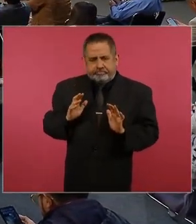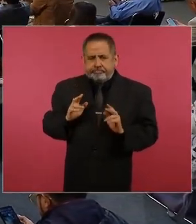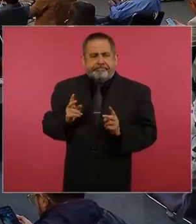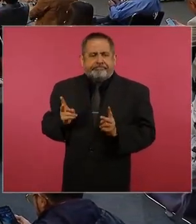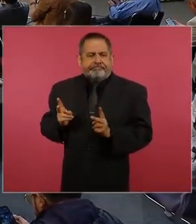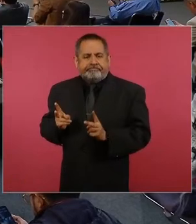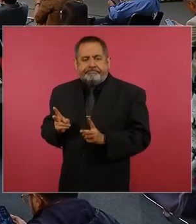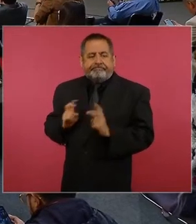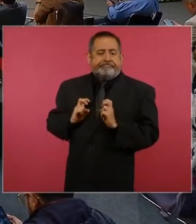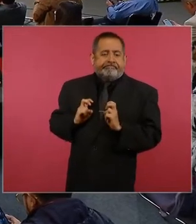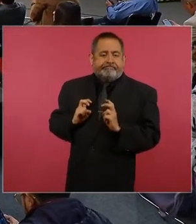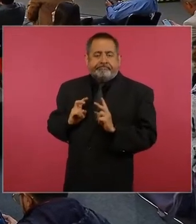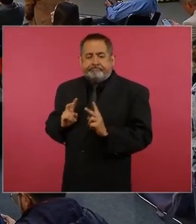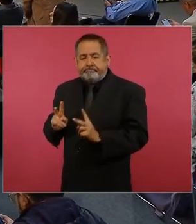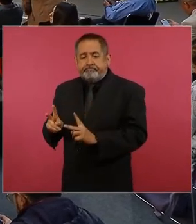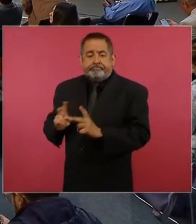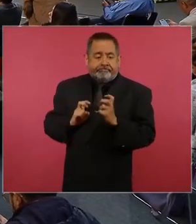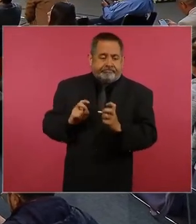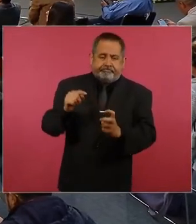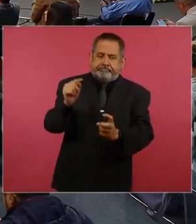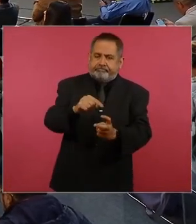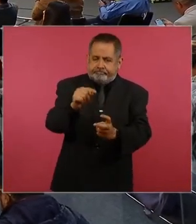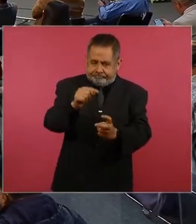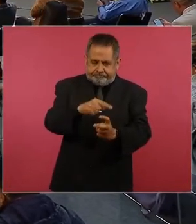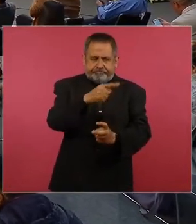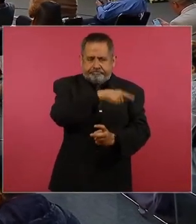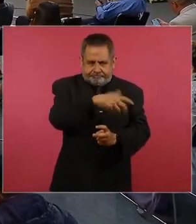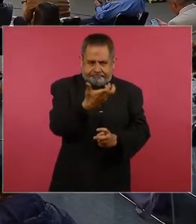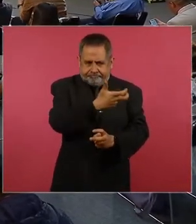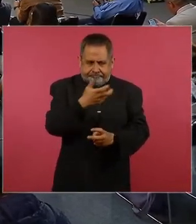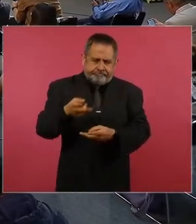Pero lo que ellos hacían era